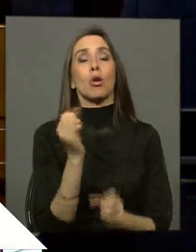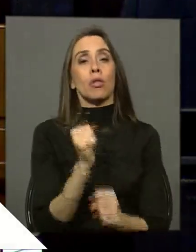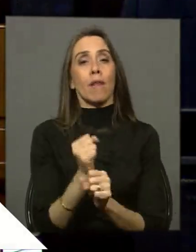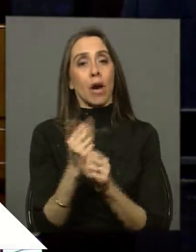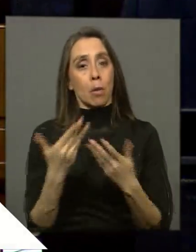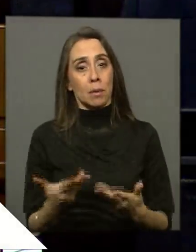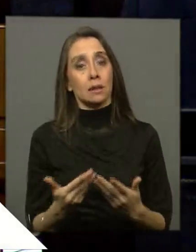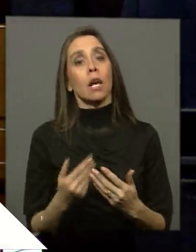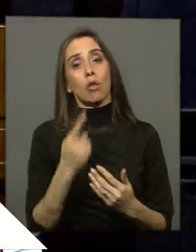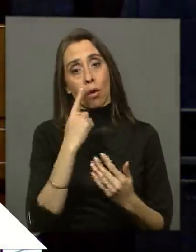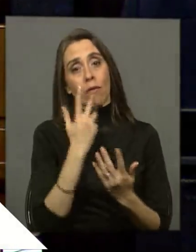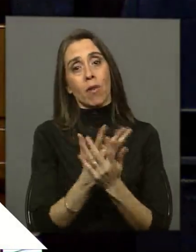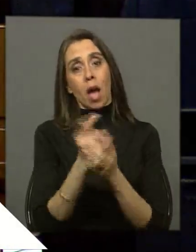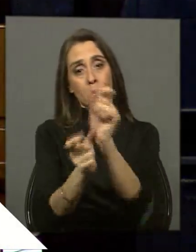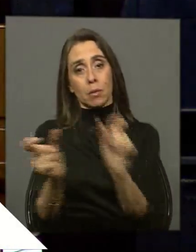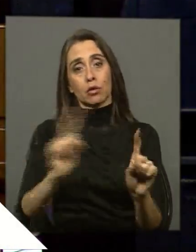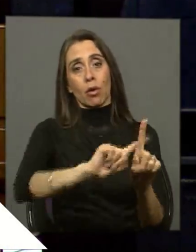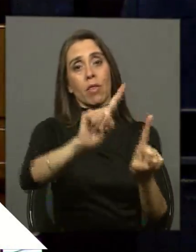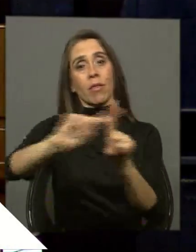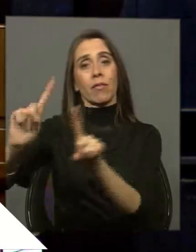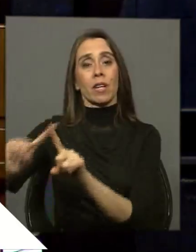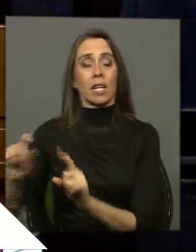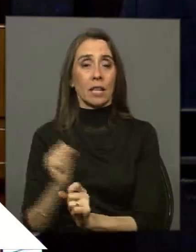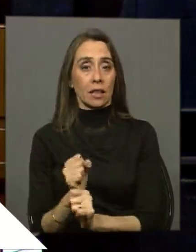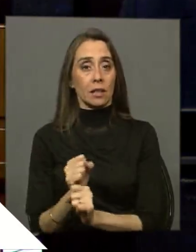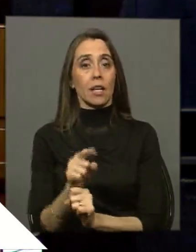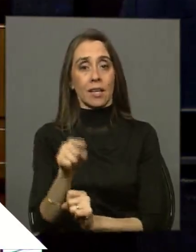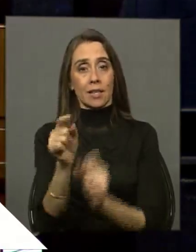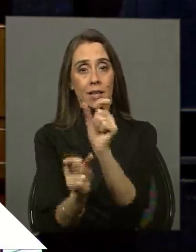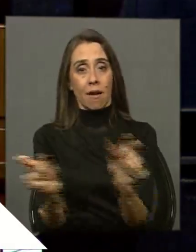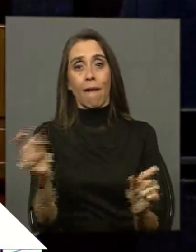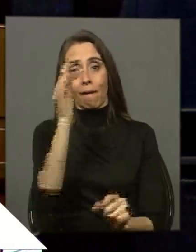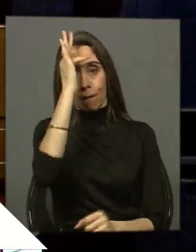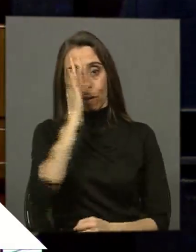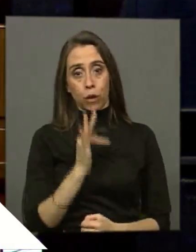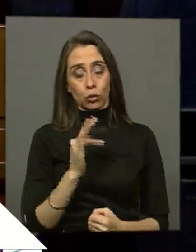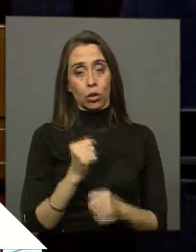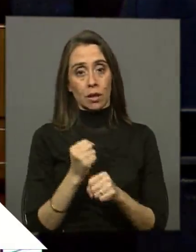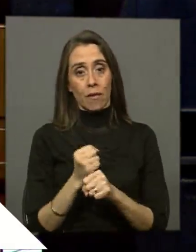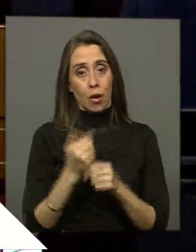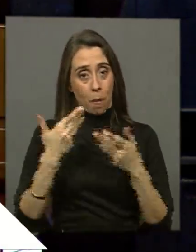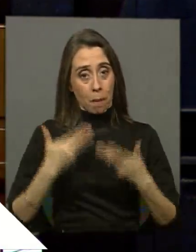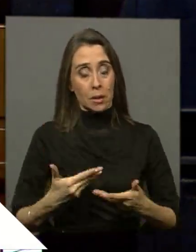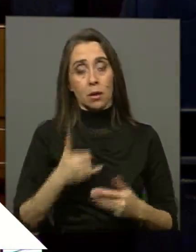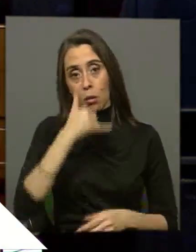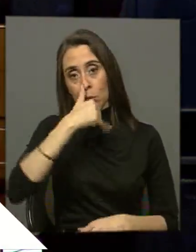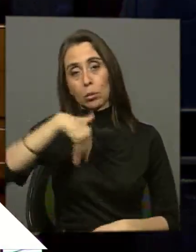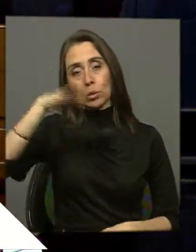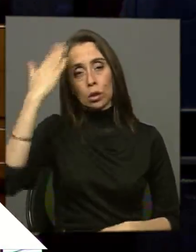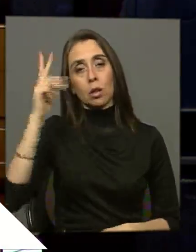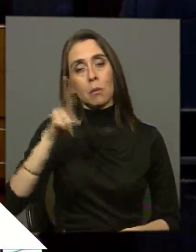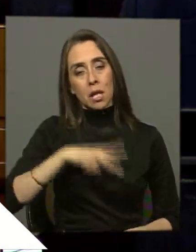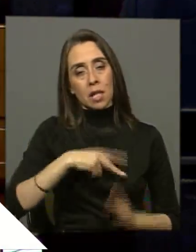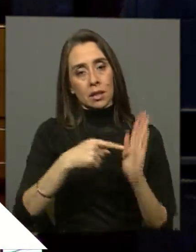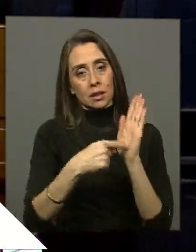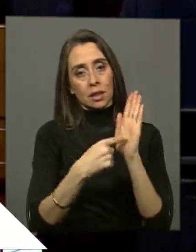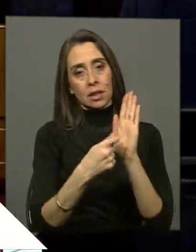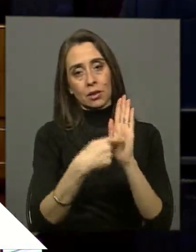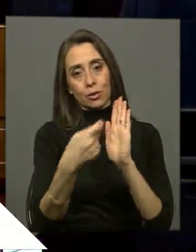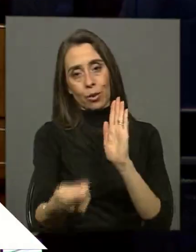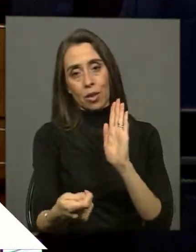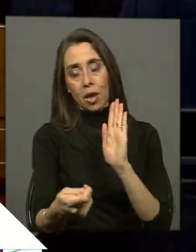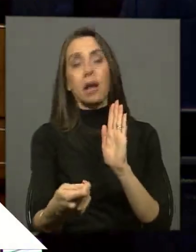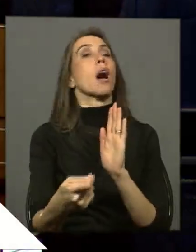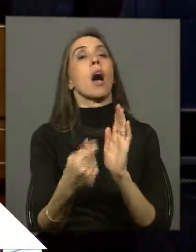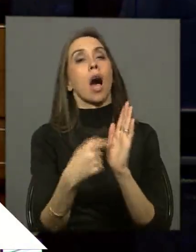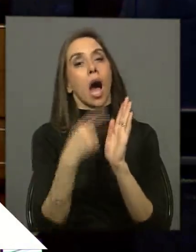diversidad y que no cabe la menor duda que estos funcionarios se lo han ganado desde hace mucho tiempo. Nos alegramos que a través de este mecanismo